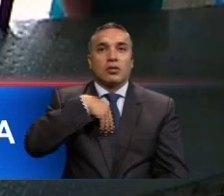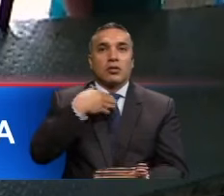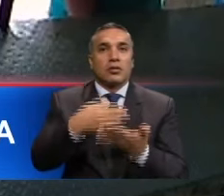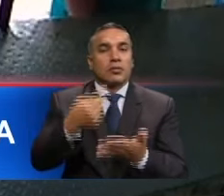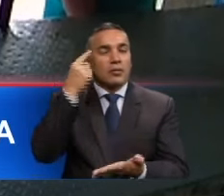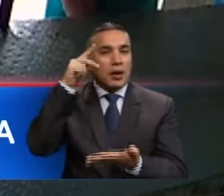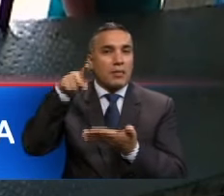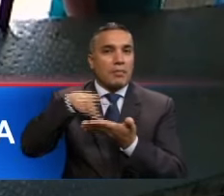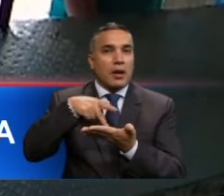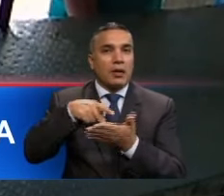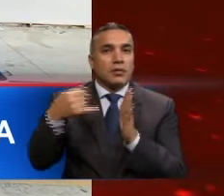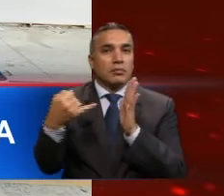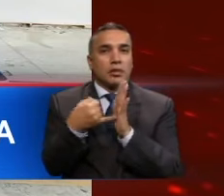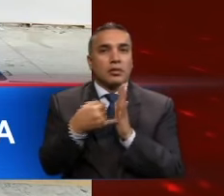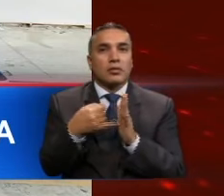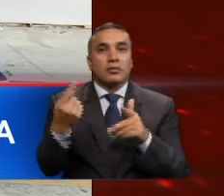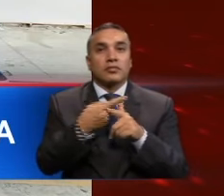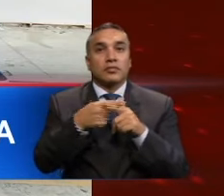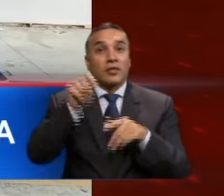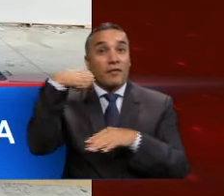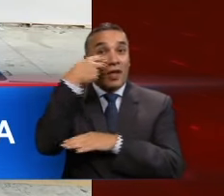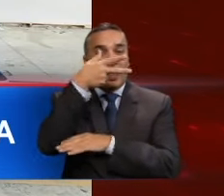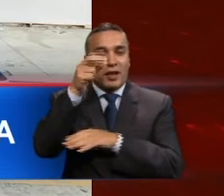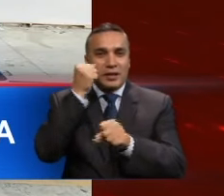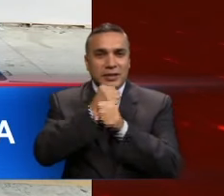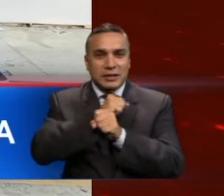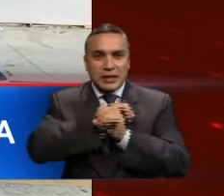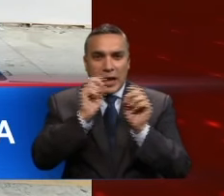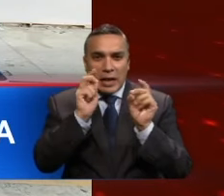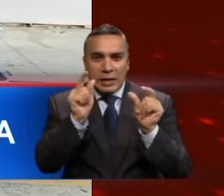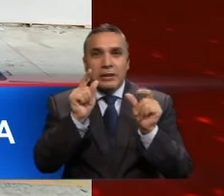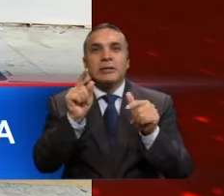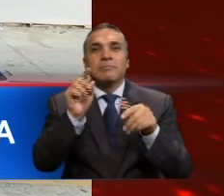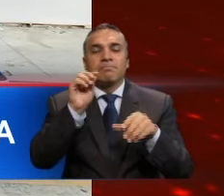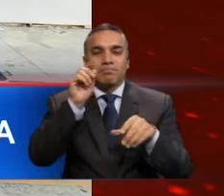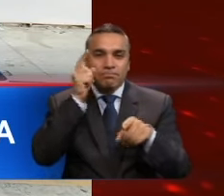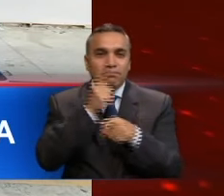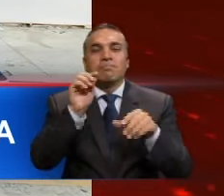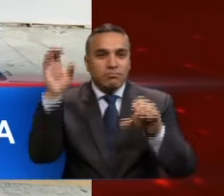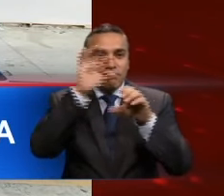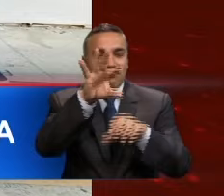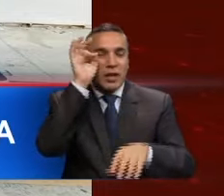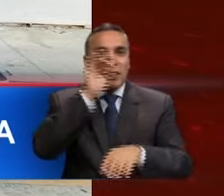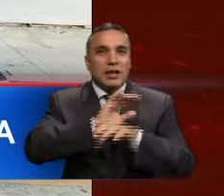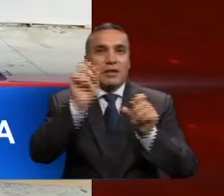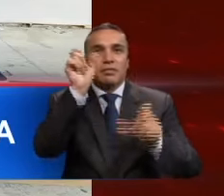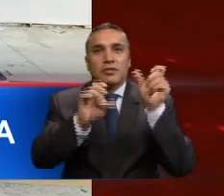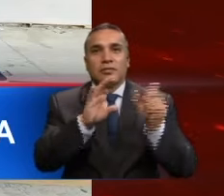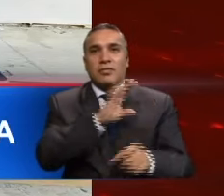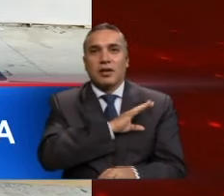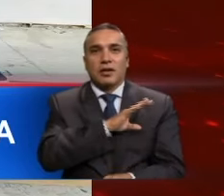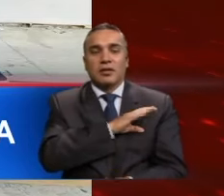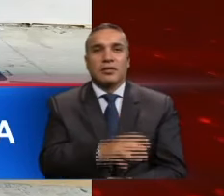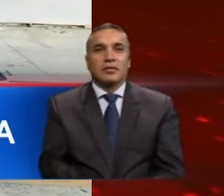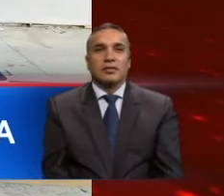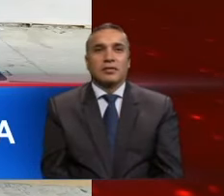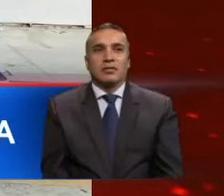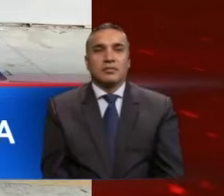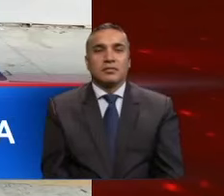La UNACE, en base a este video, trabajó y ubicó a los integrantes de esta banda de vacunadores.